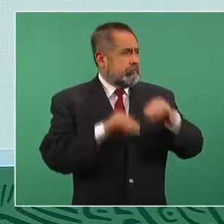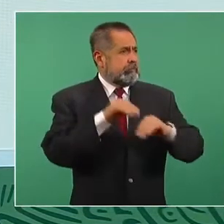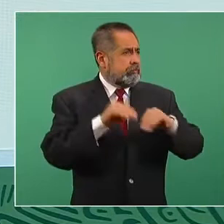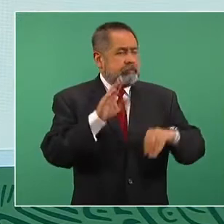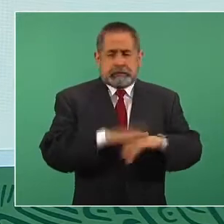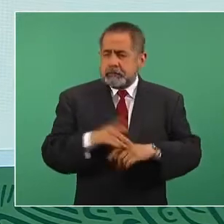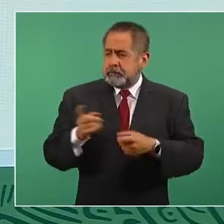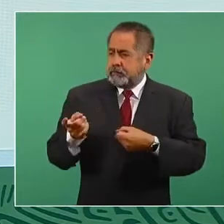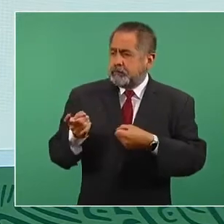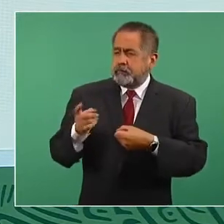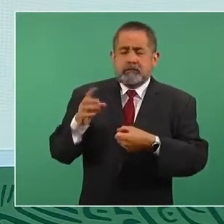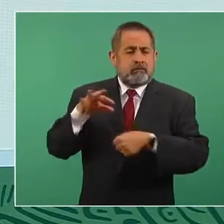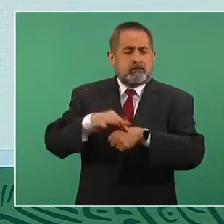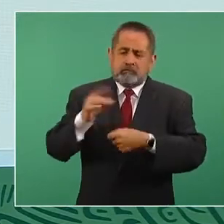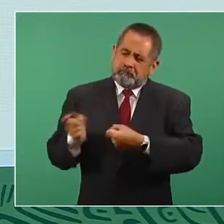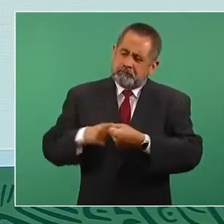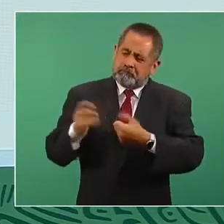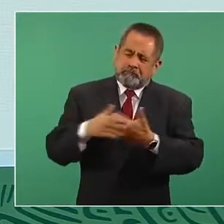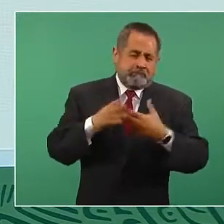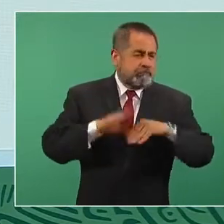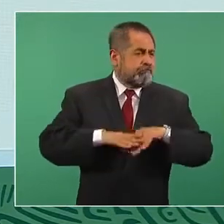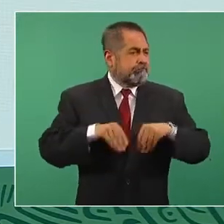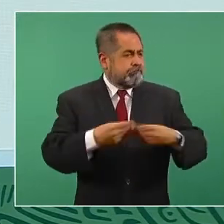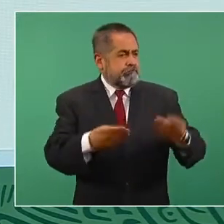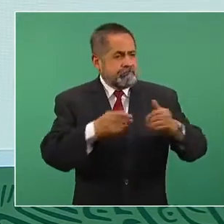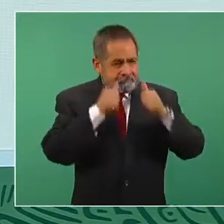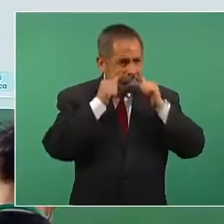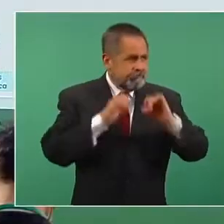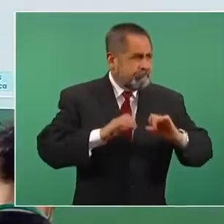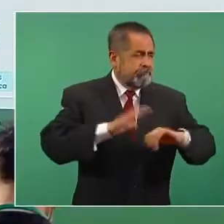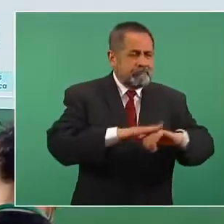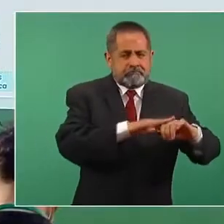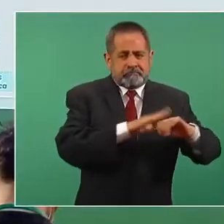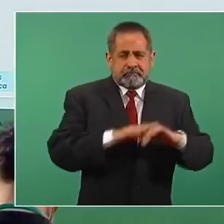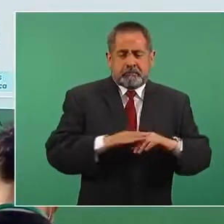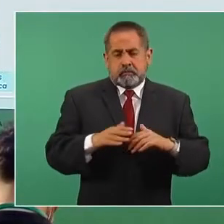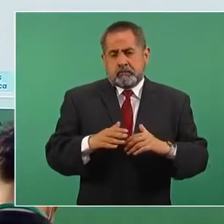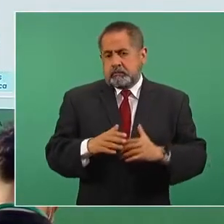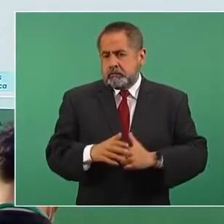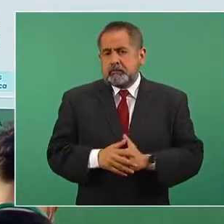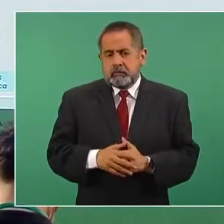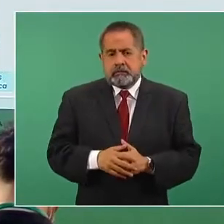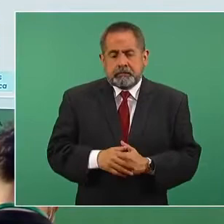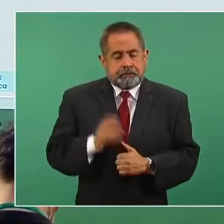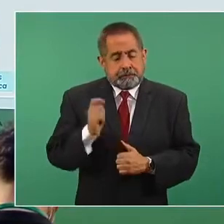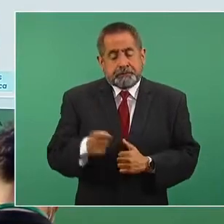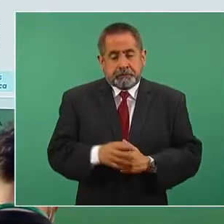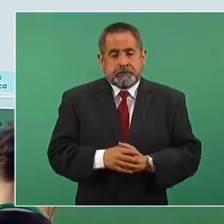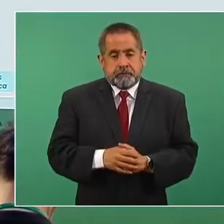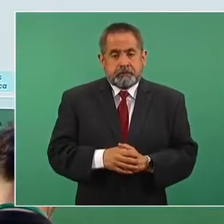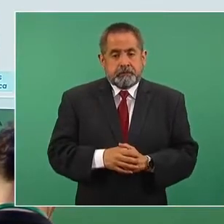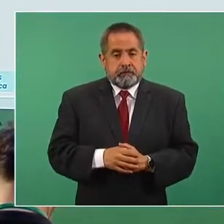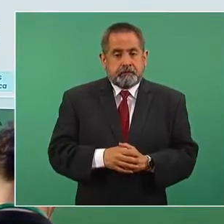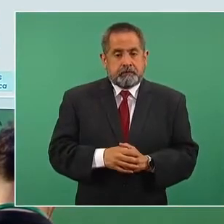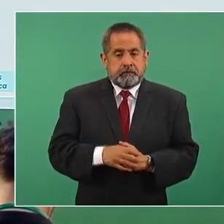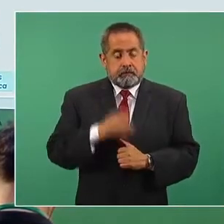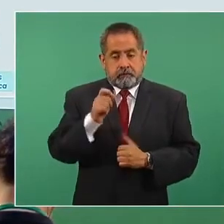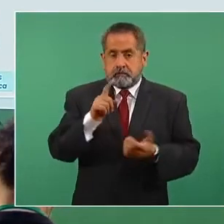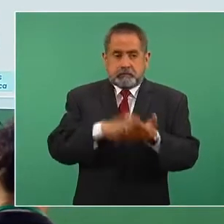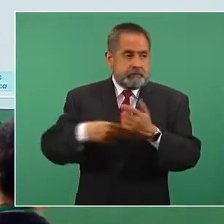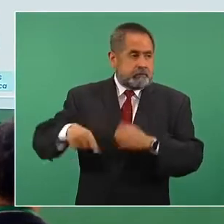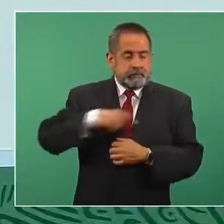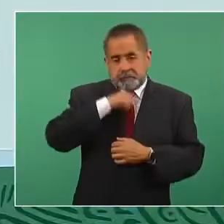médicos. Se amplió la capacidad de atención porque sí